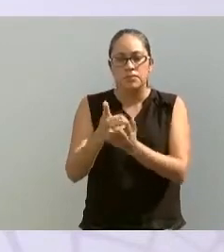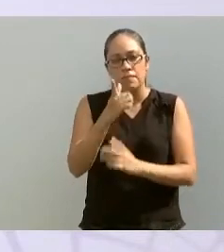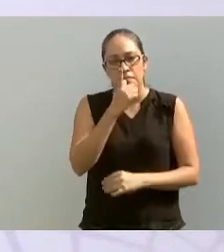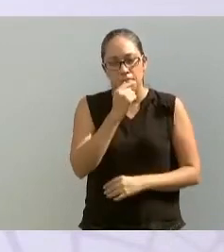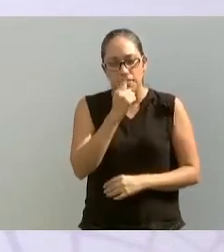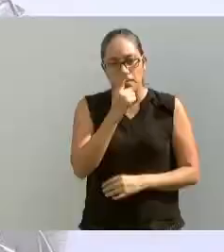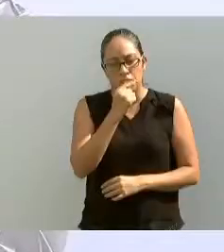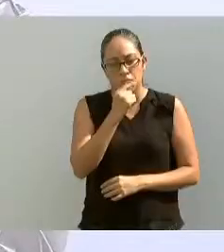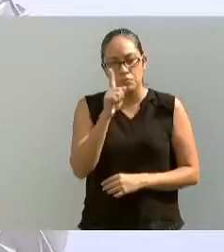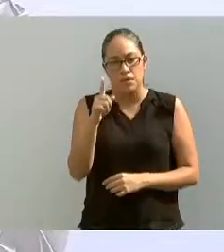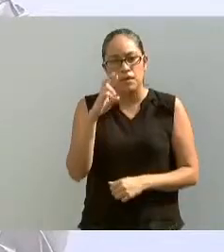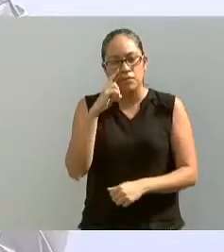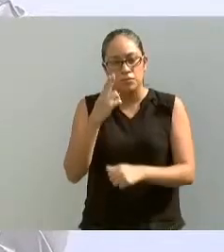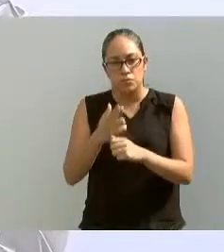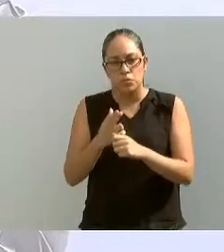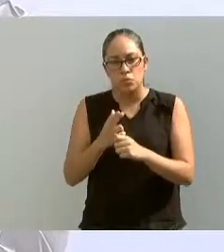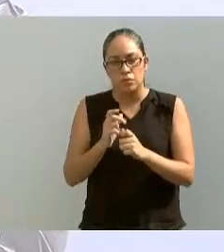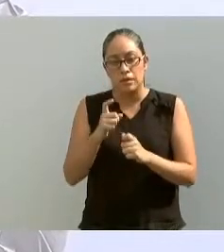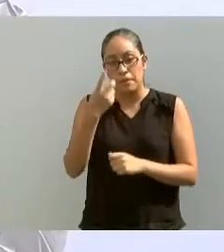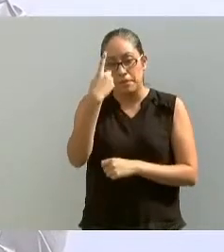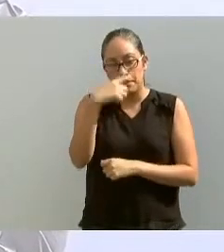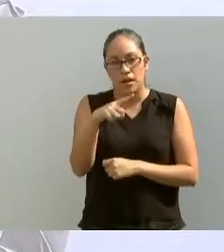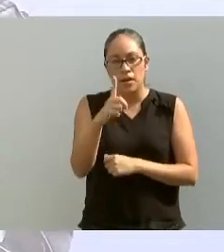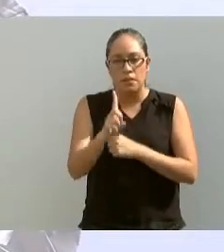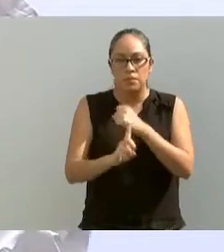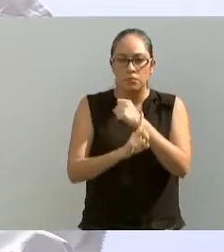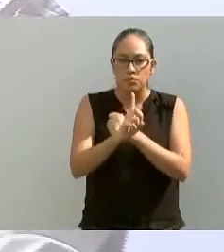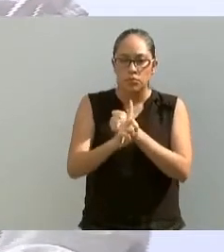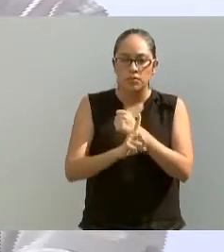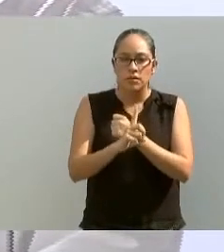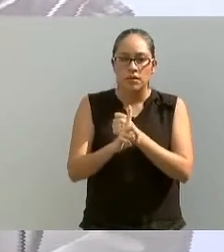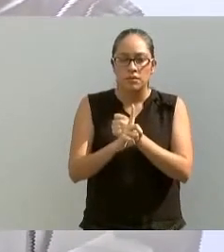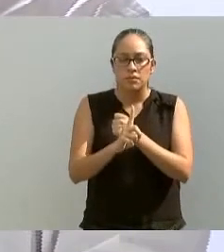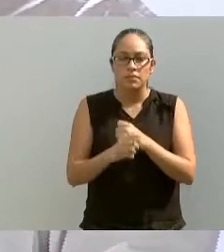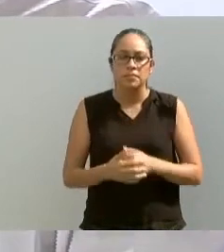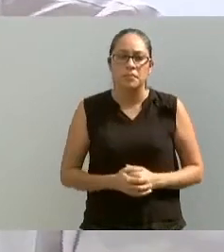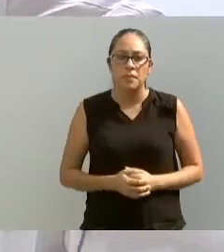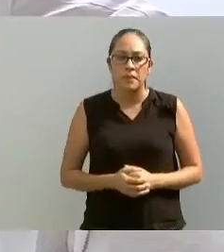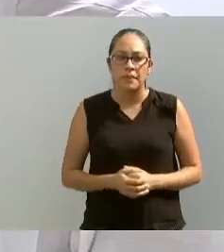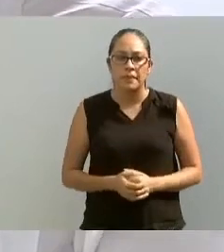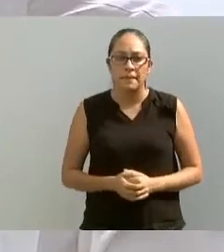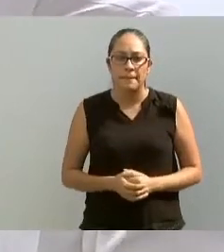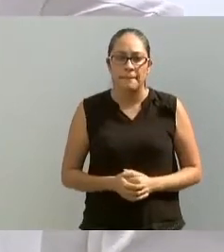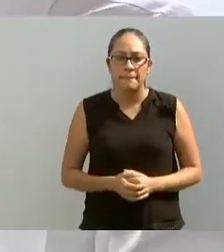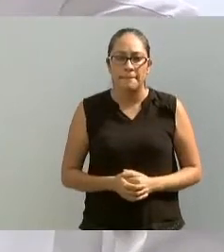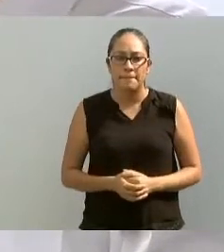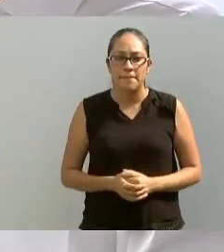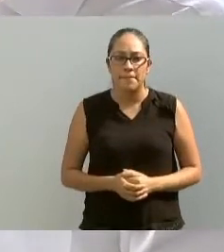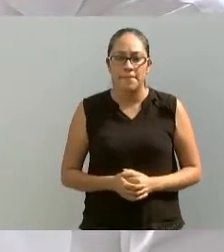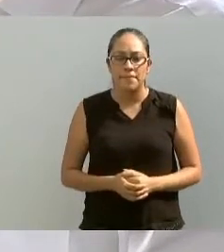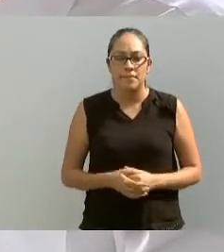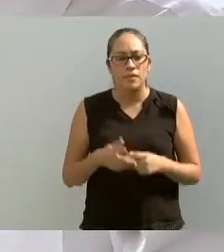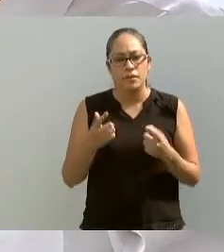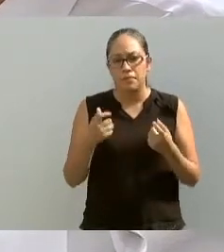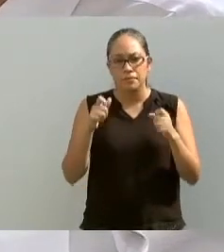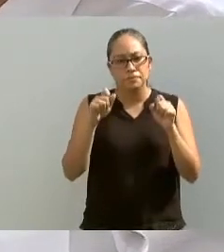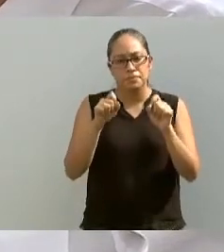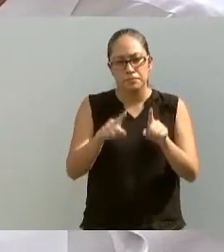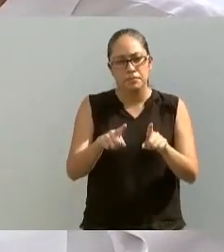enfrentar ese desafío la Secretaría de Marina. Lo